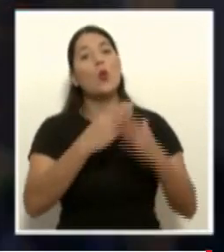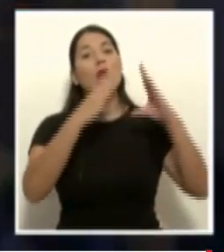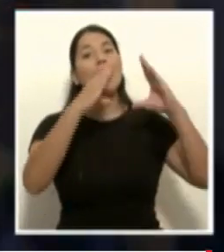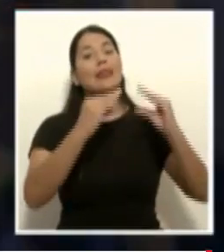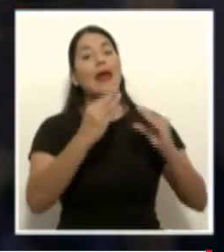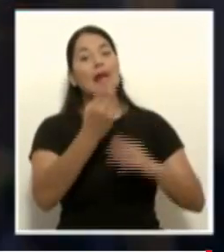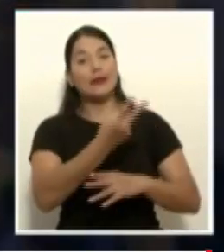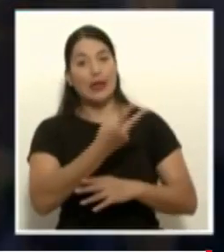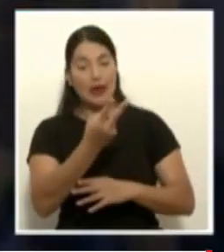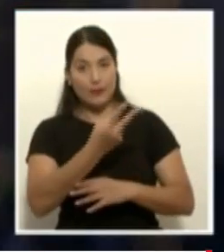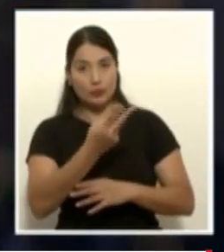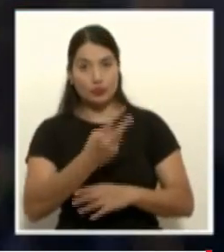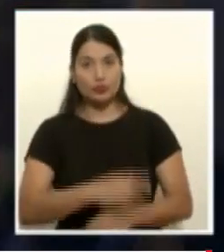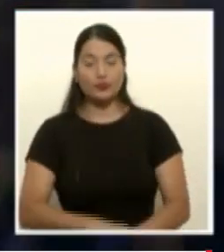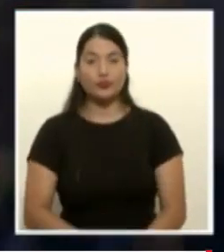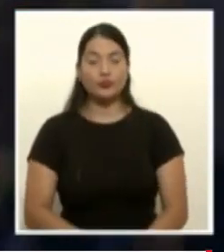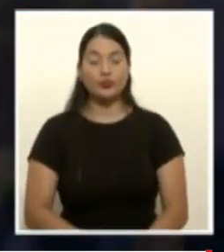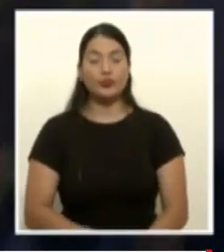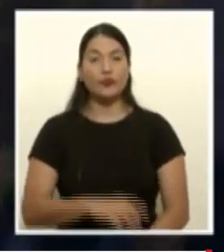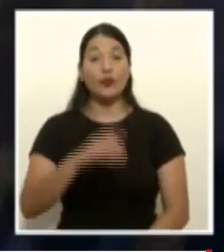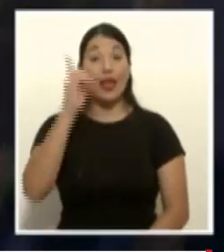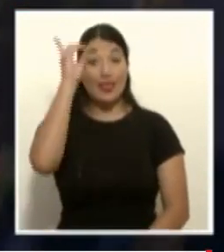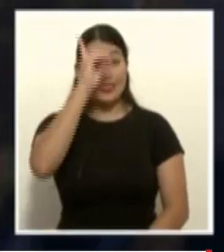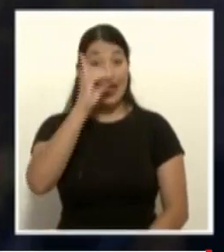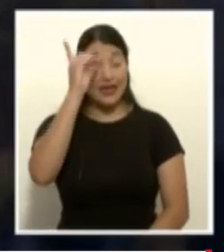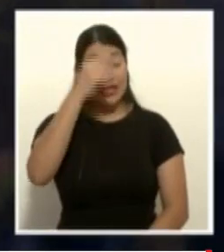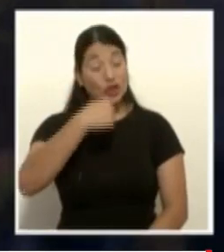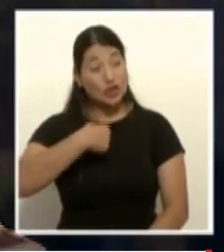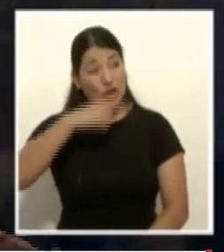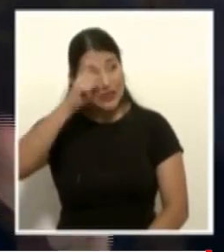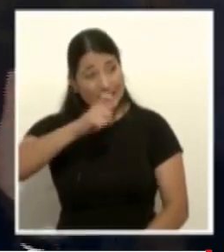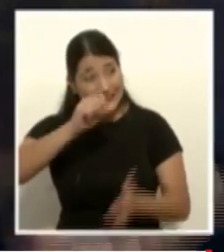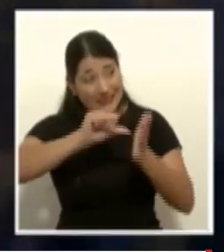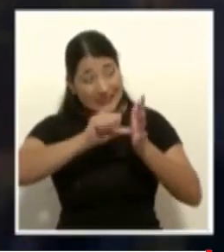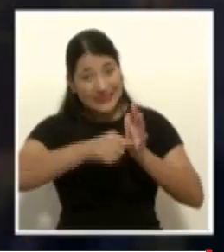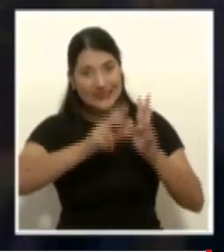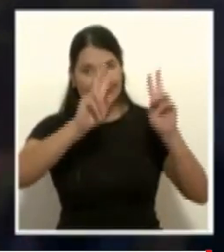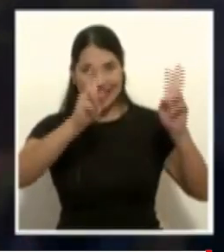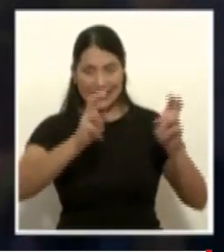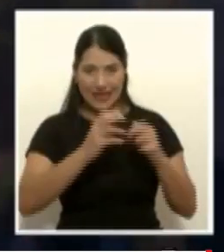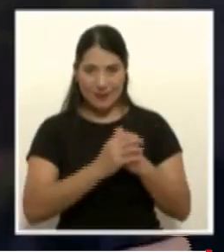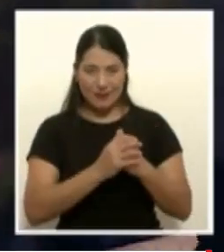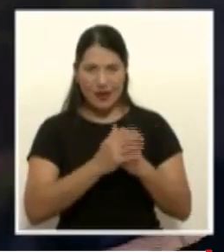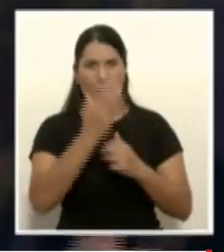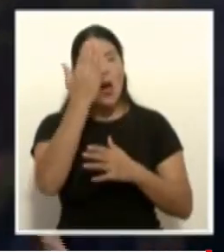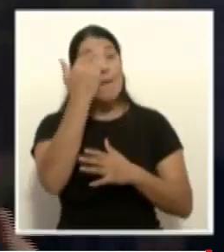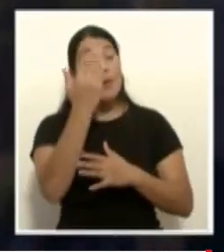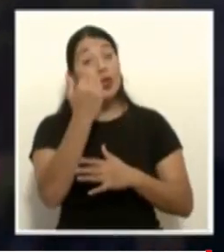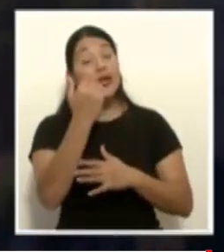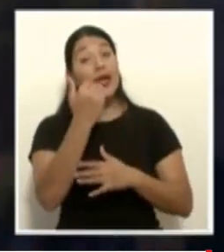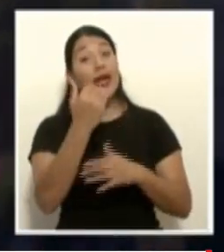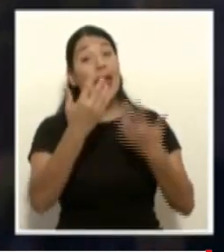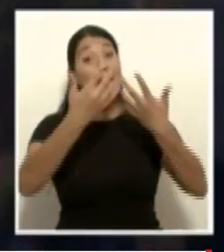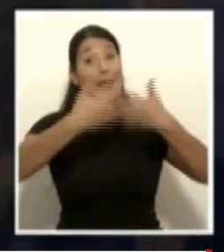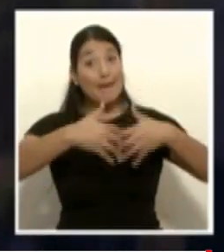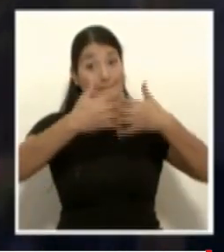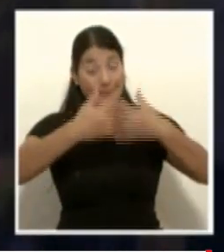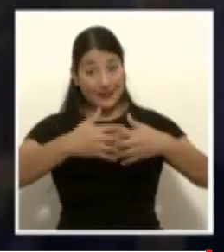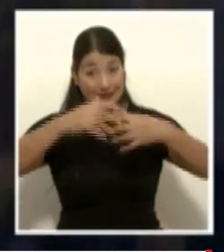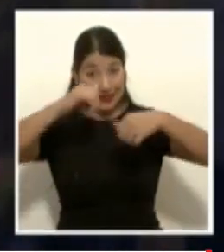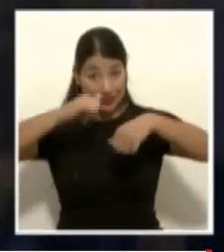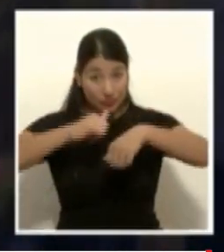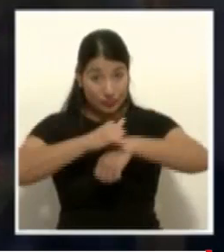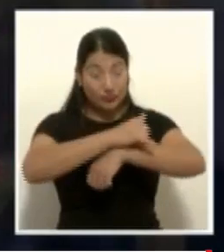ambos. Don Daniel, yo necesito insistirle en el tema porque a raíz de esa lista preliminar que da Aviación Civil, donde señala